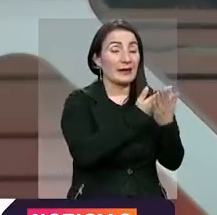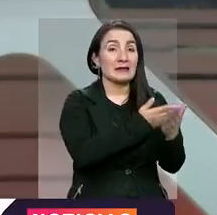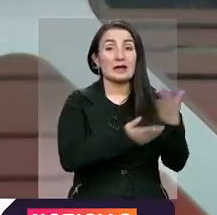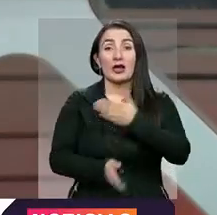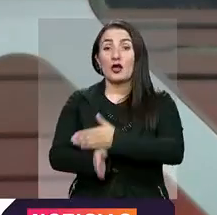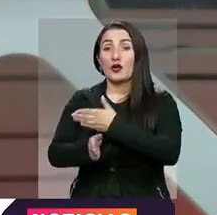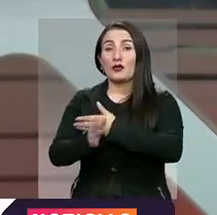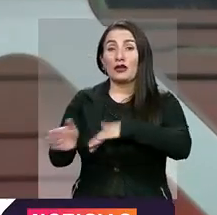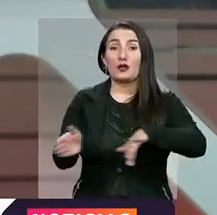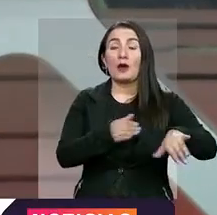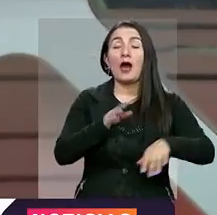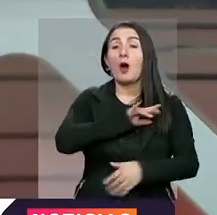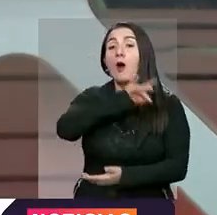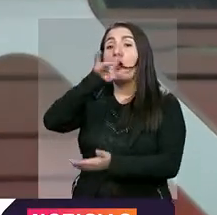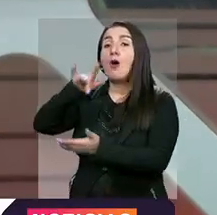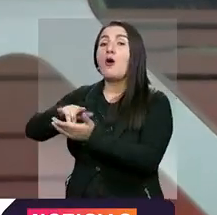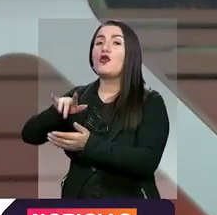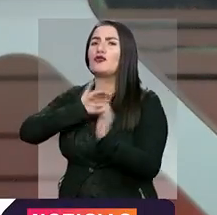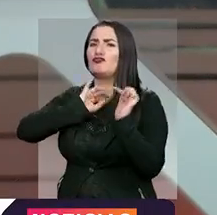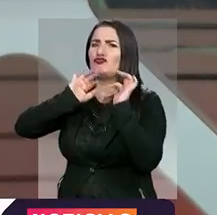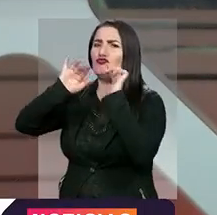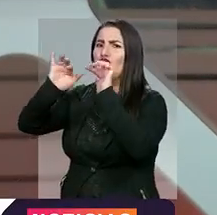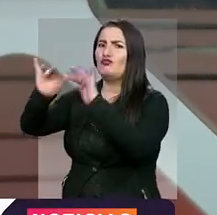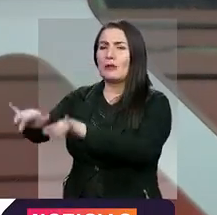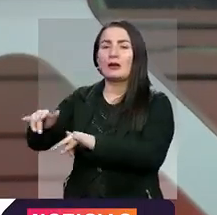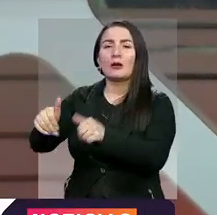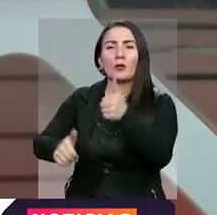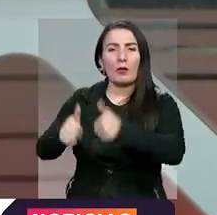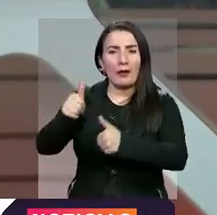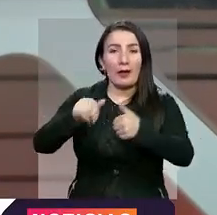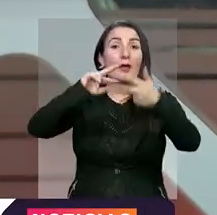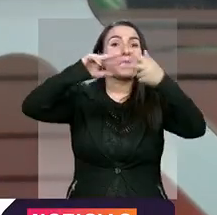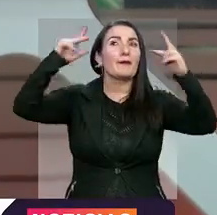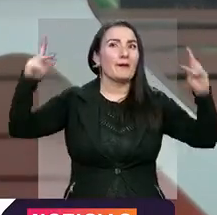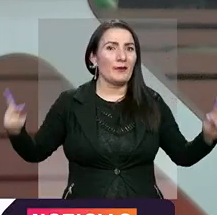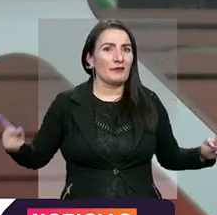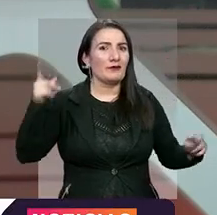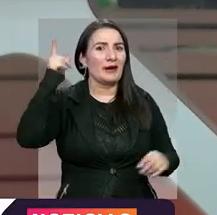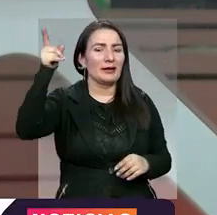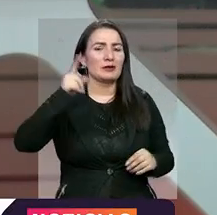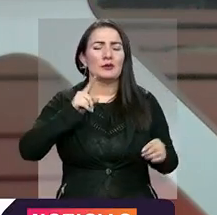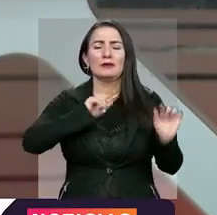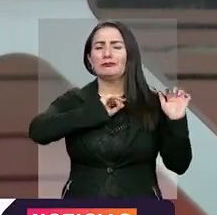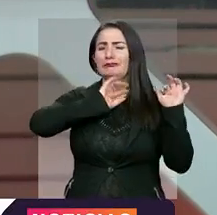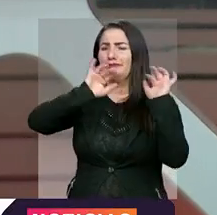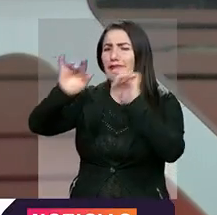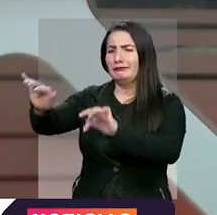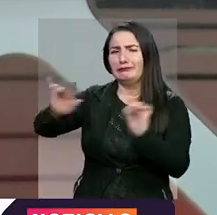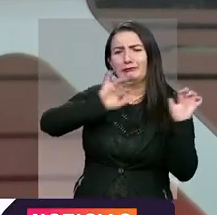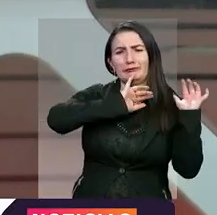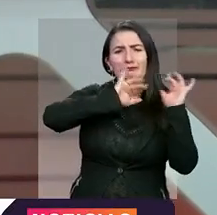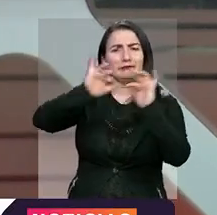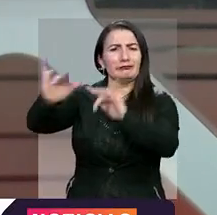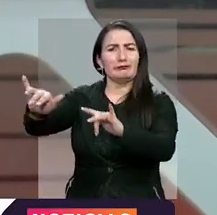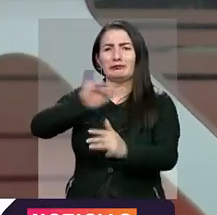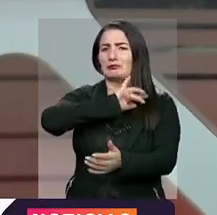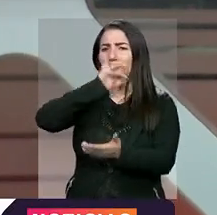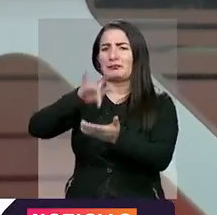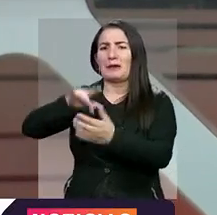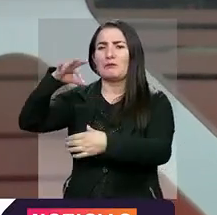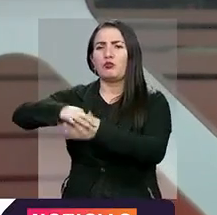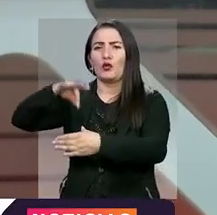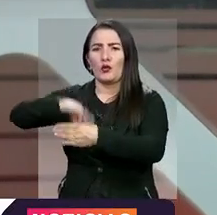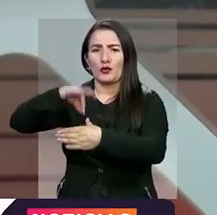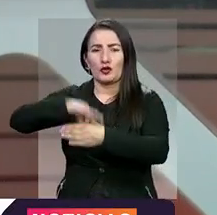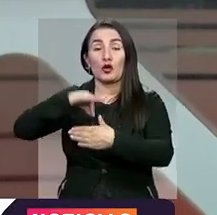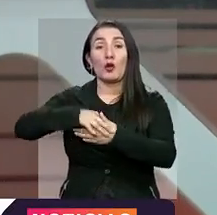Continuamos con nuestro recorrido. Otro punto con gran afluencia de público es Corferias, a donde han llegado cientos de personas a depositar su voto. Los